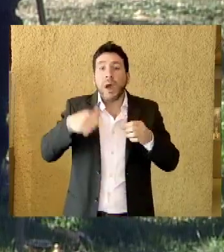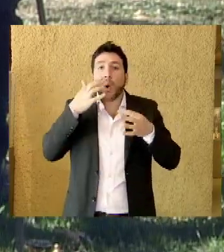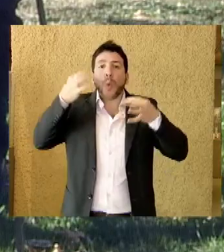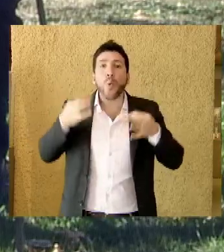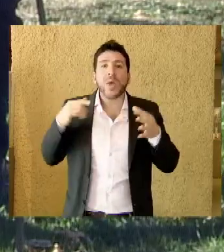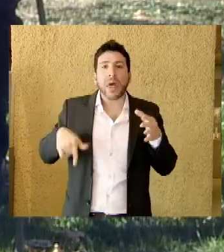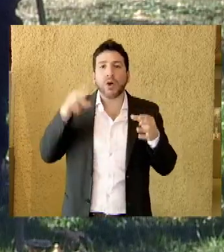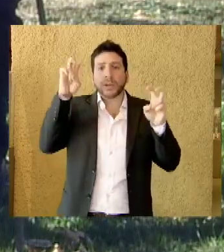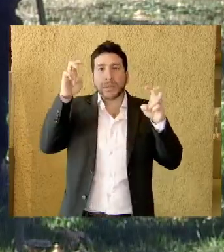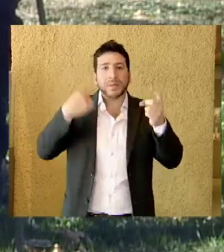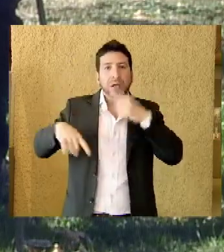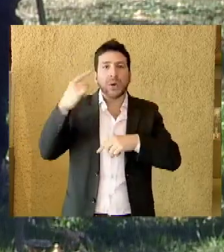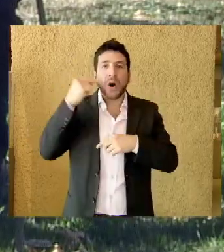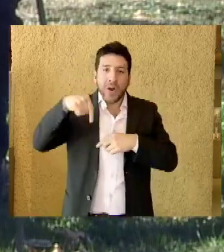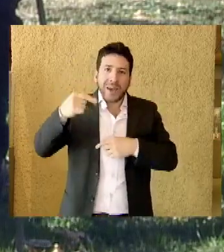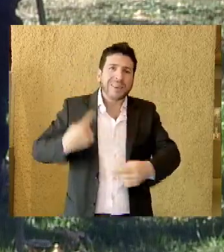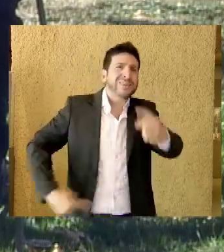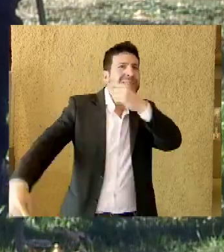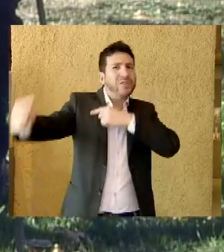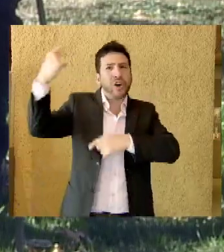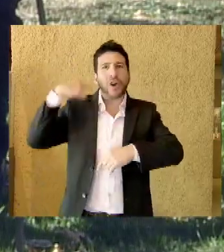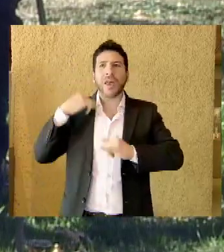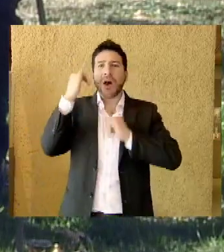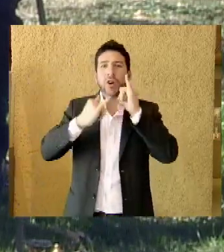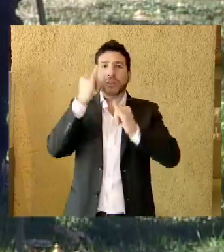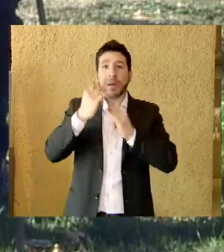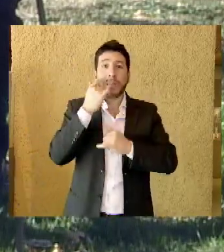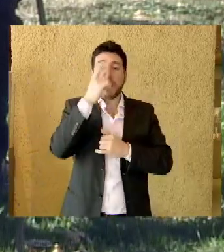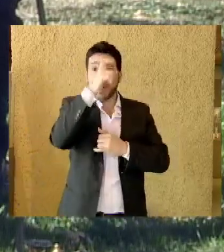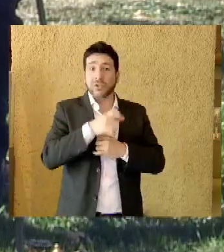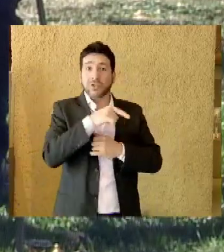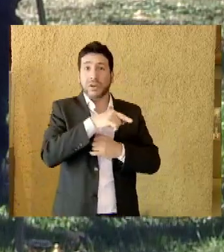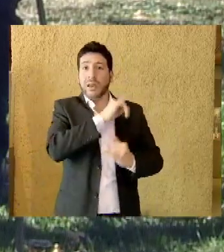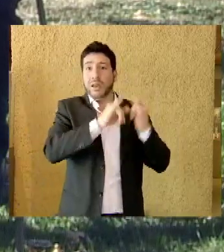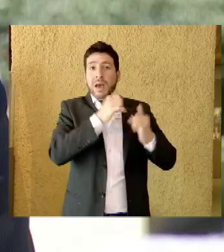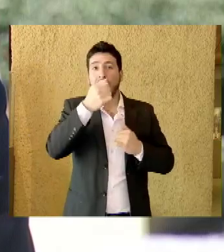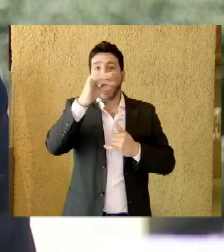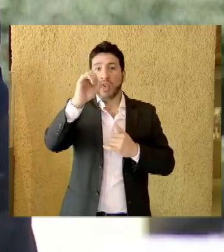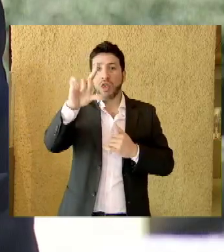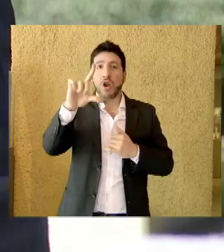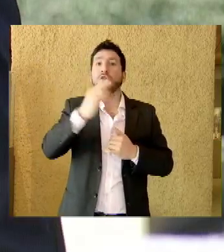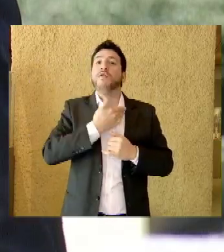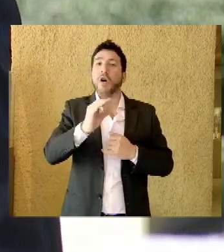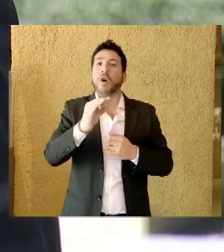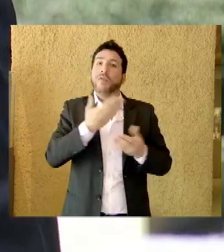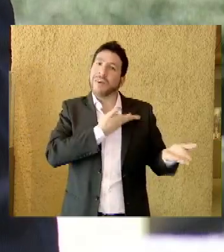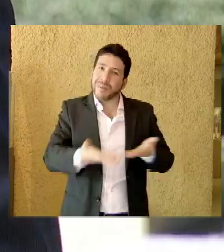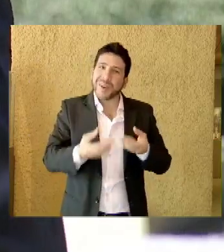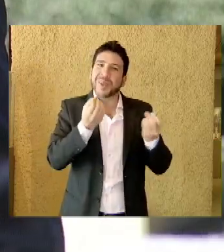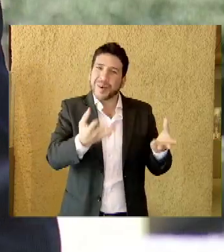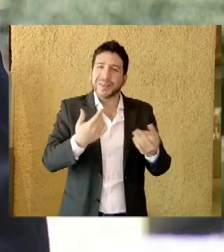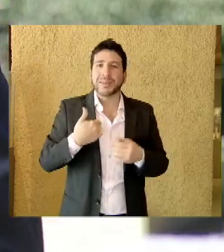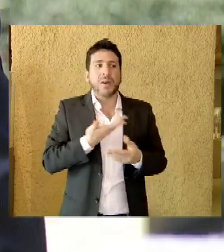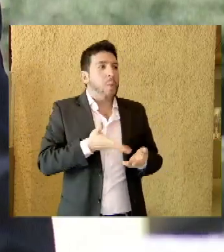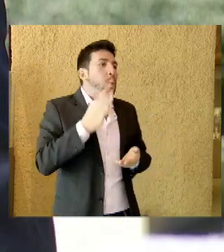hablar de la historia, y para eso ya estamos aquí con este historiador que nos está acompañando, con Adolfo Cueto. ¿Cómo le va? Bienvenido. Muy buenos